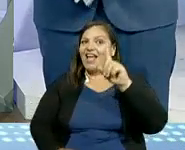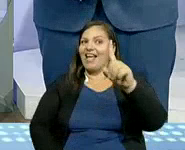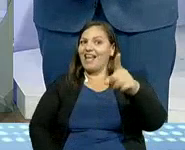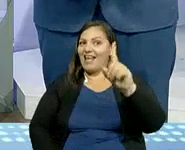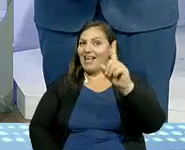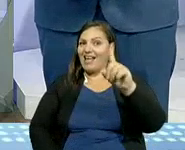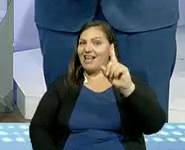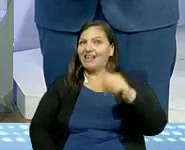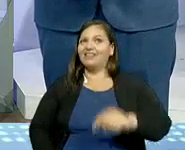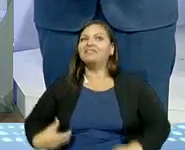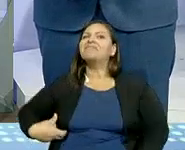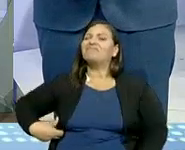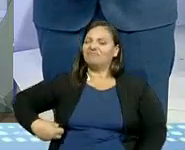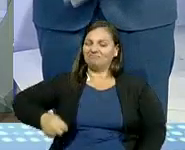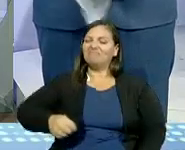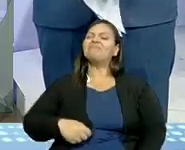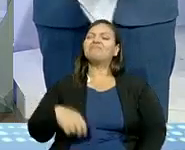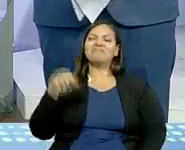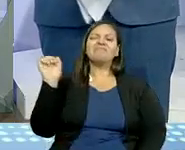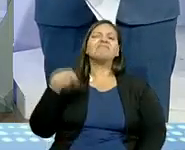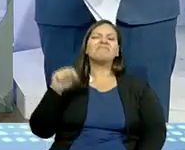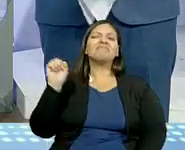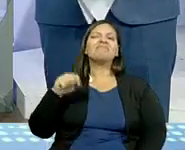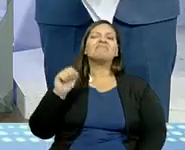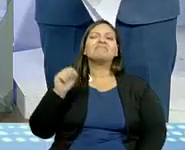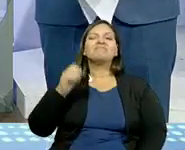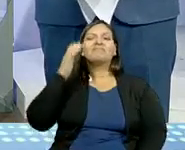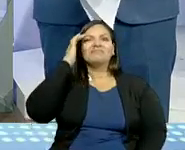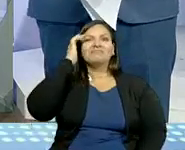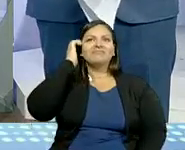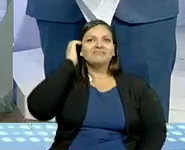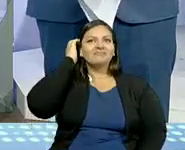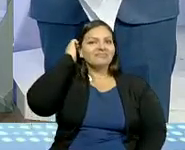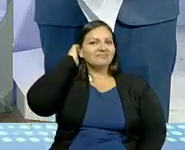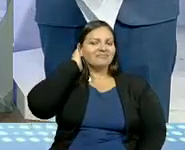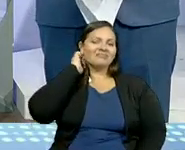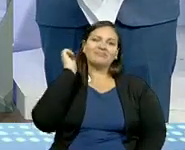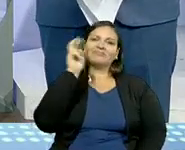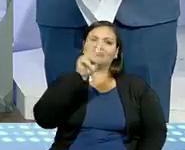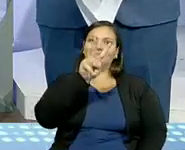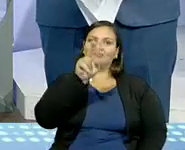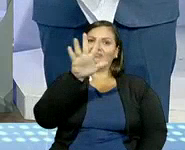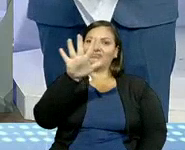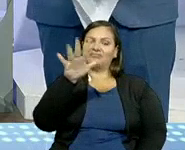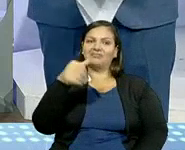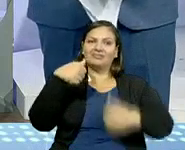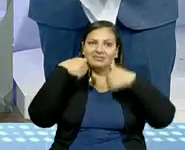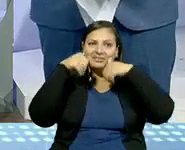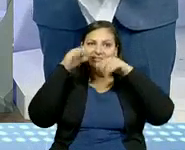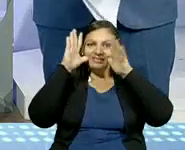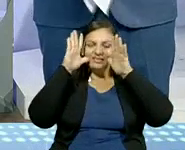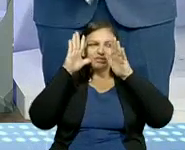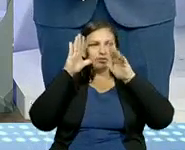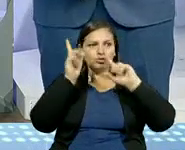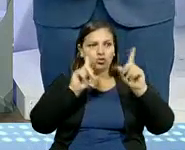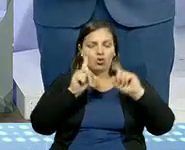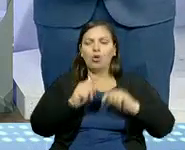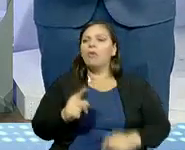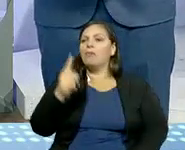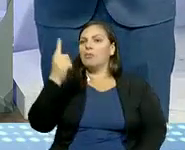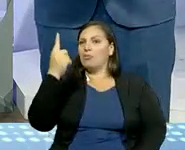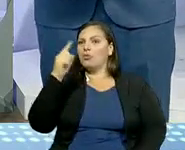cabo, hasta del calentado ya me voy. Oiga, dicen que el 25 de diciembre es el día mundial, no, el 1 de enero, ¿no? Es el